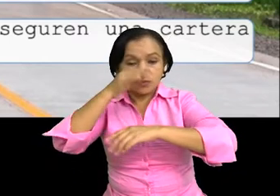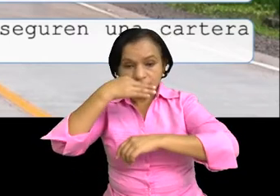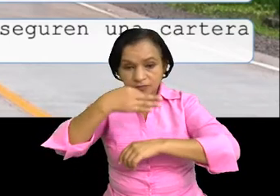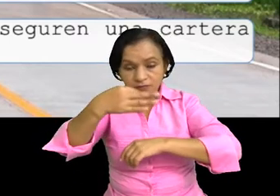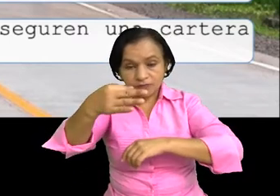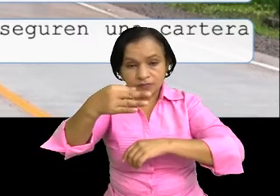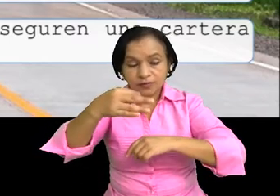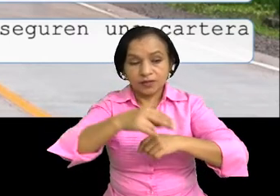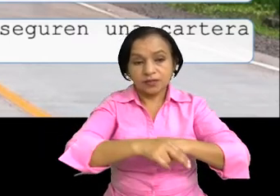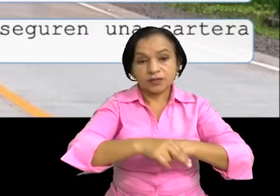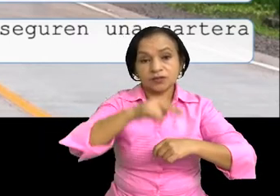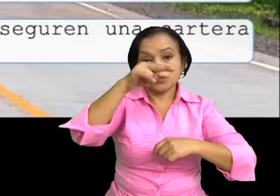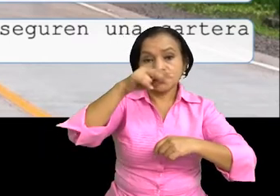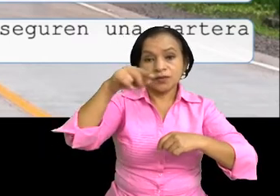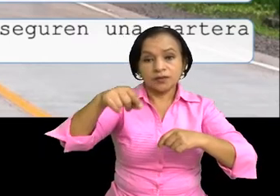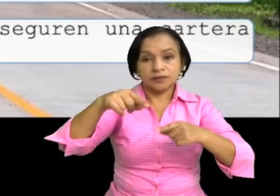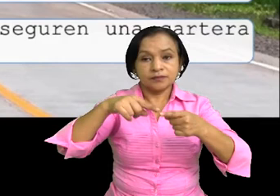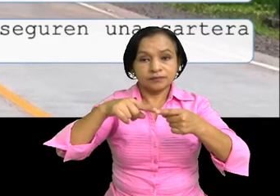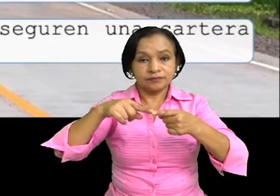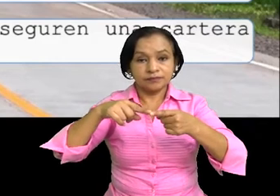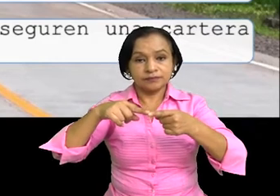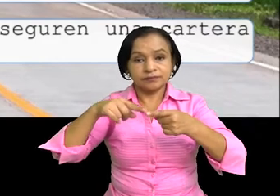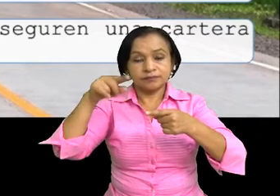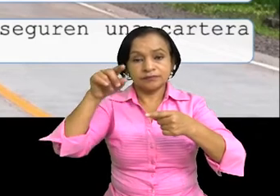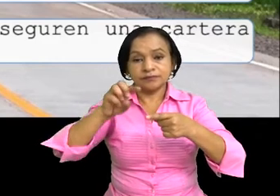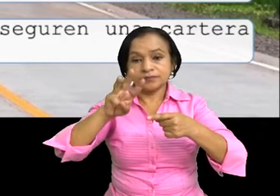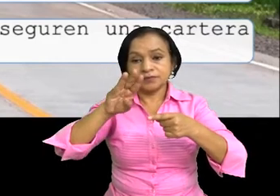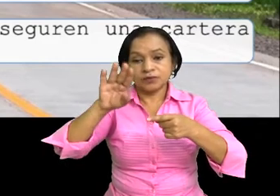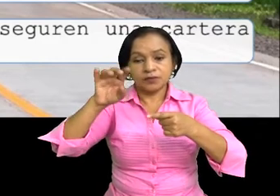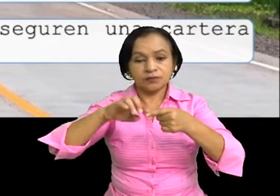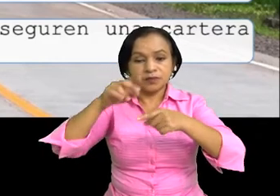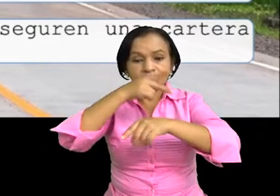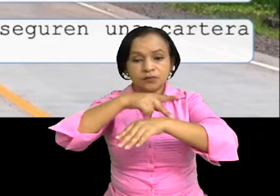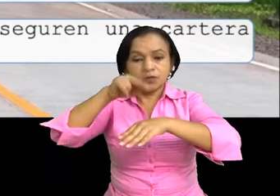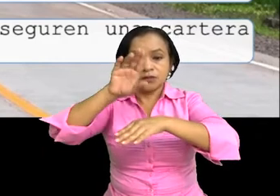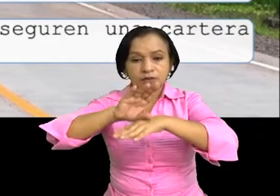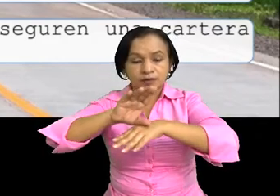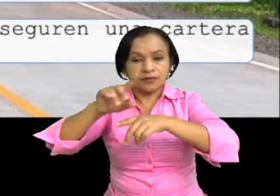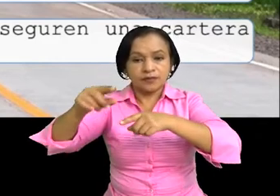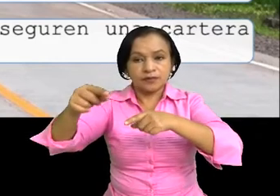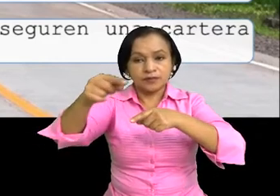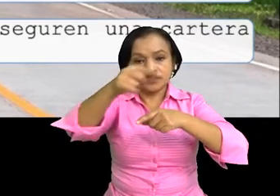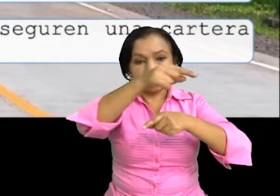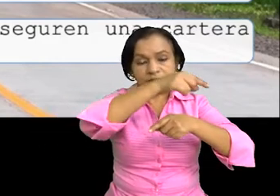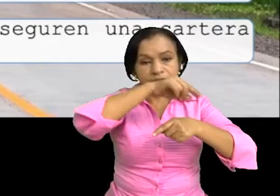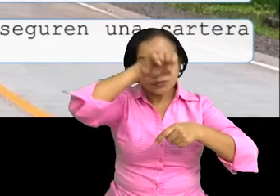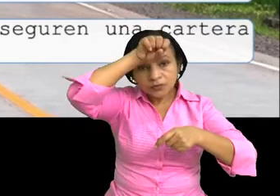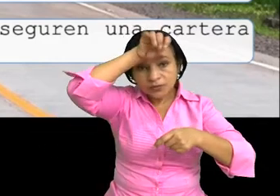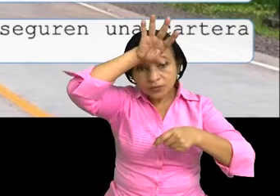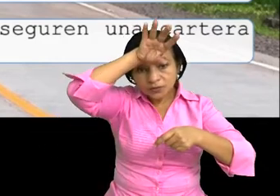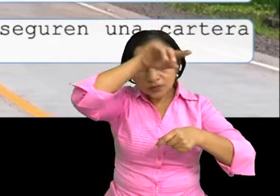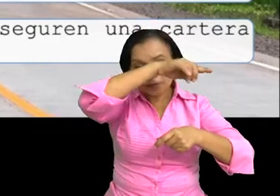del Caribe Norte, que atraviesa desde Bilwi, Puerto Cabezas, por el Triángulo Minero,